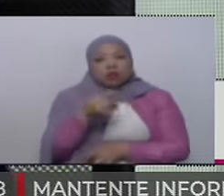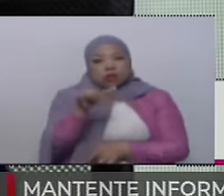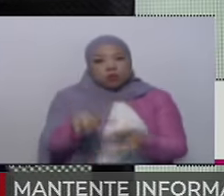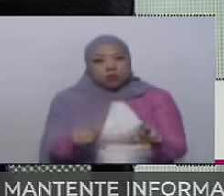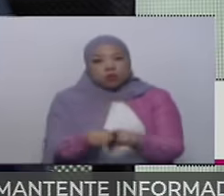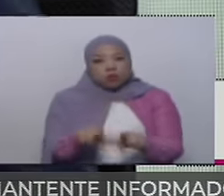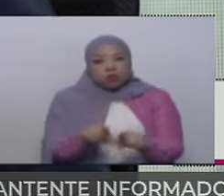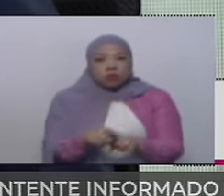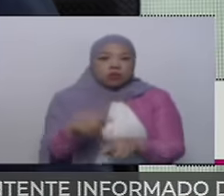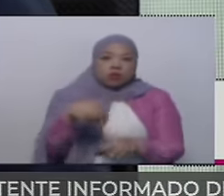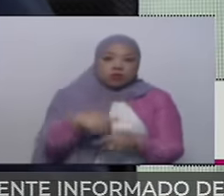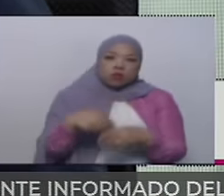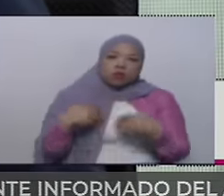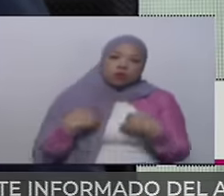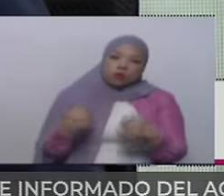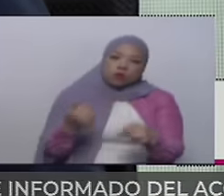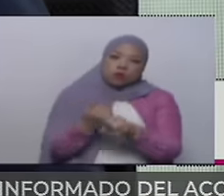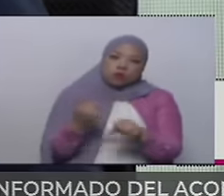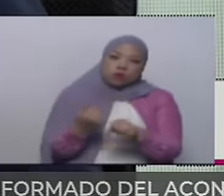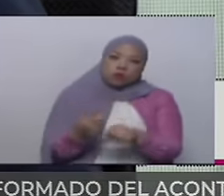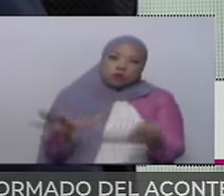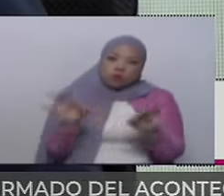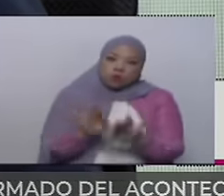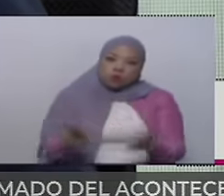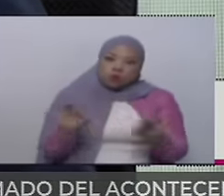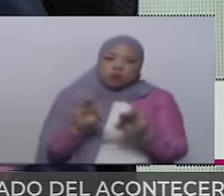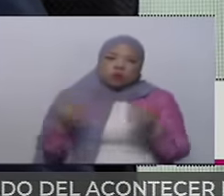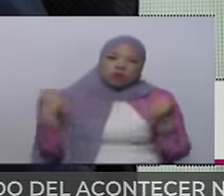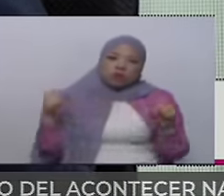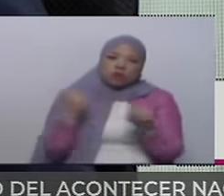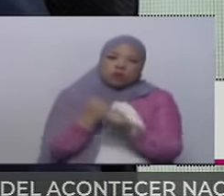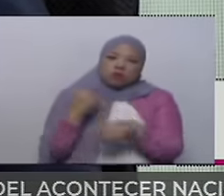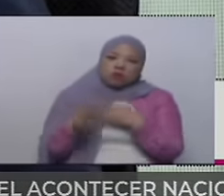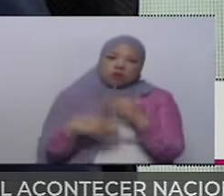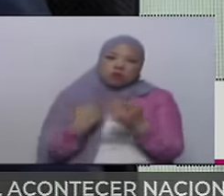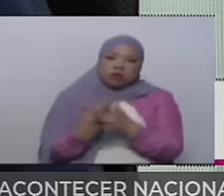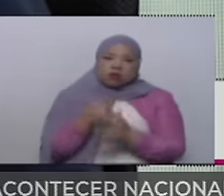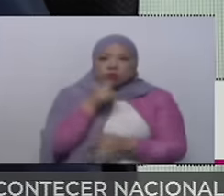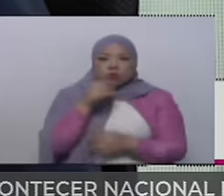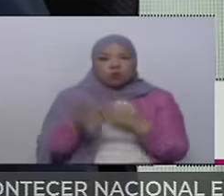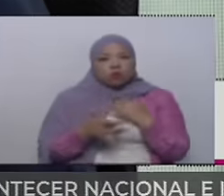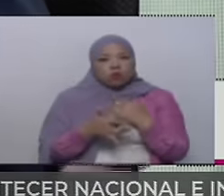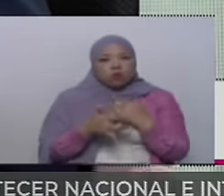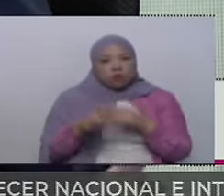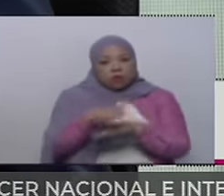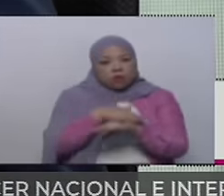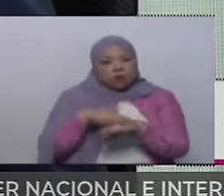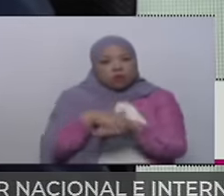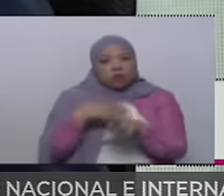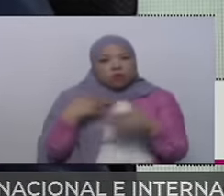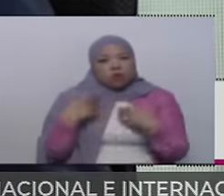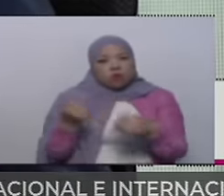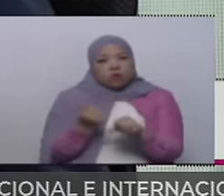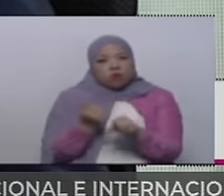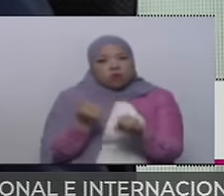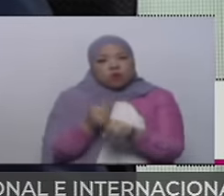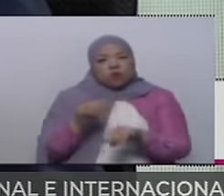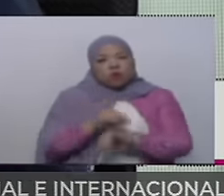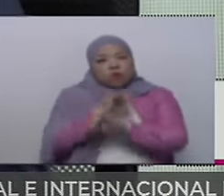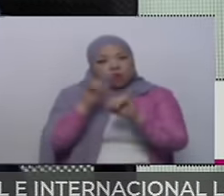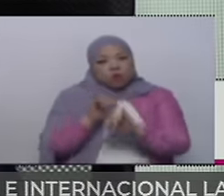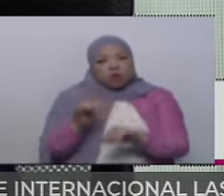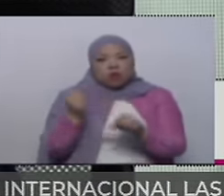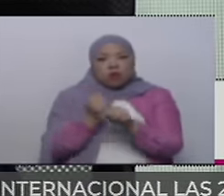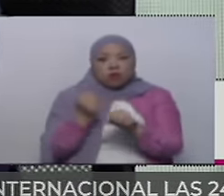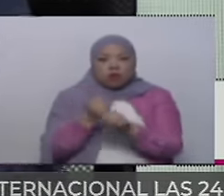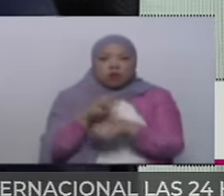tuvo todo el personal de salud formándose en un curso de entrenamiento. Se hizo la transferencia de tecnología al Ministerio. La ministra Magali estaba feliz por este gran trabajo.